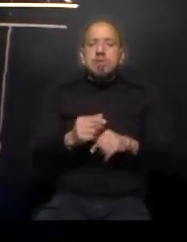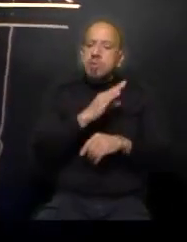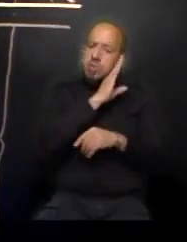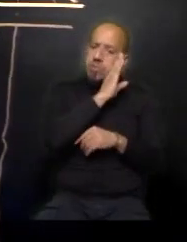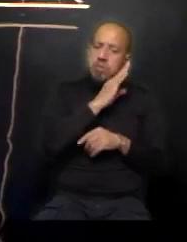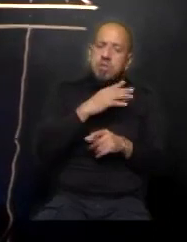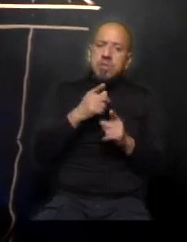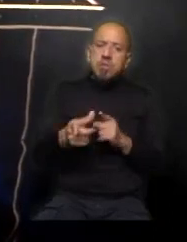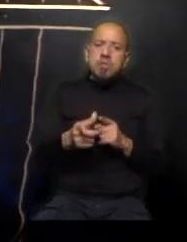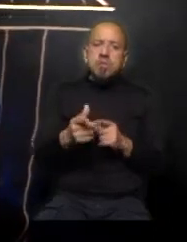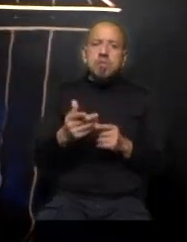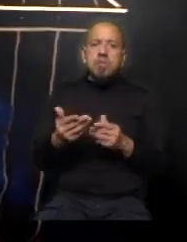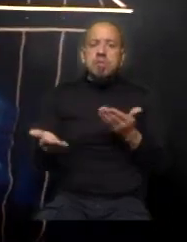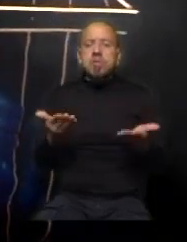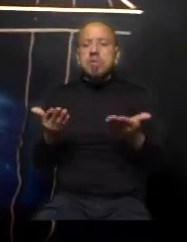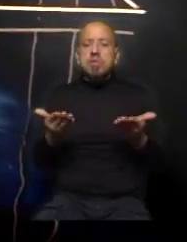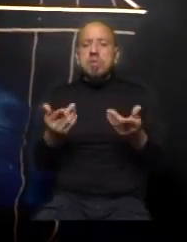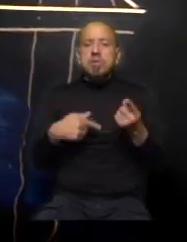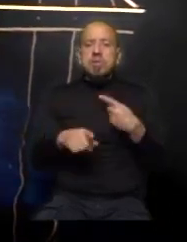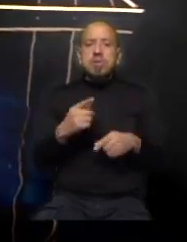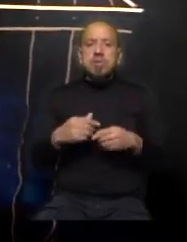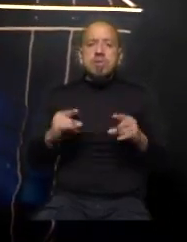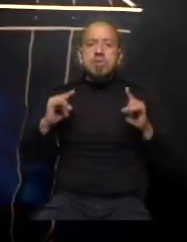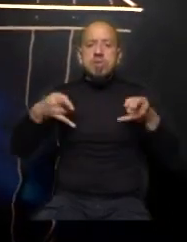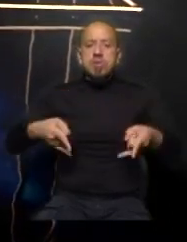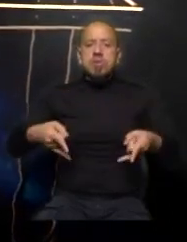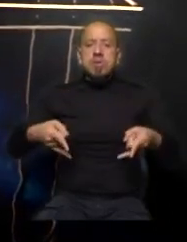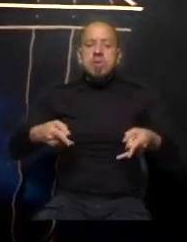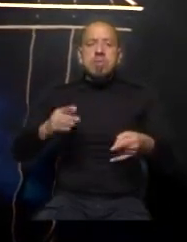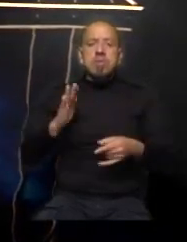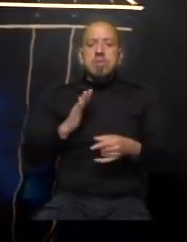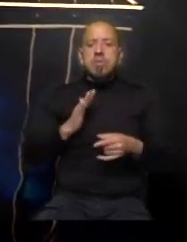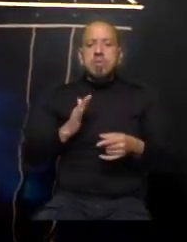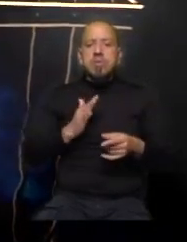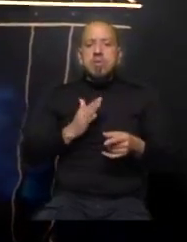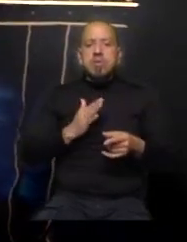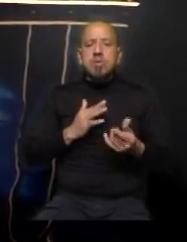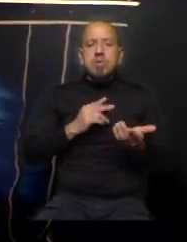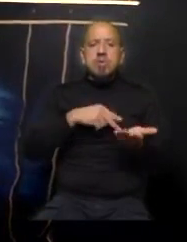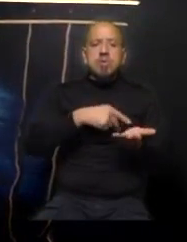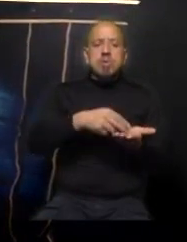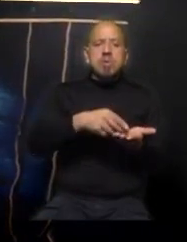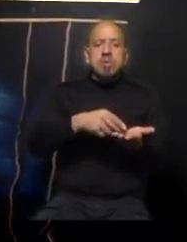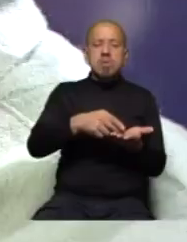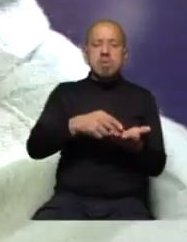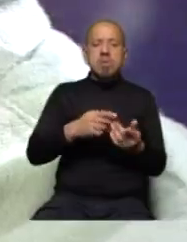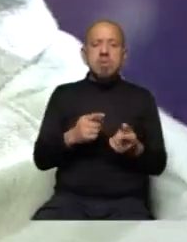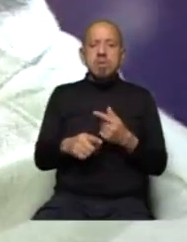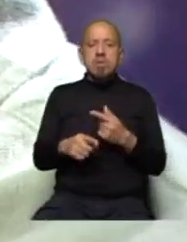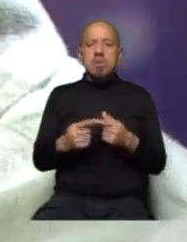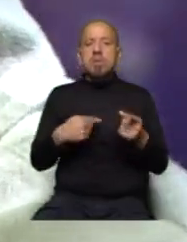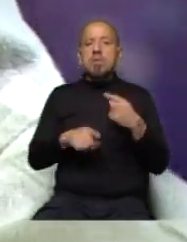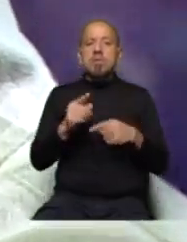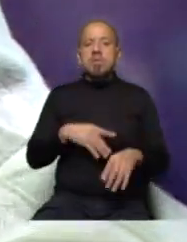proseguía su mudo baen a lo largo de la cama mirando a su mujer cada vez que caminaba en su dirección